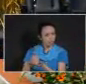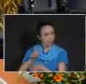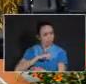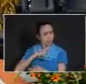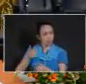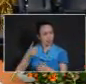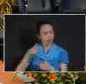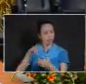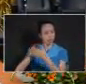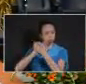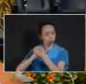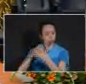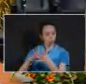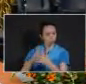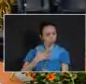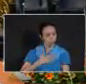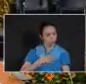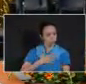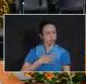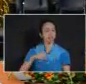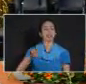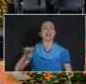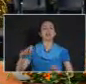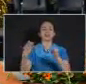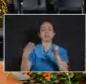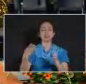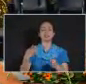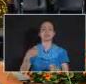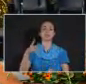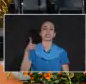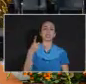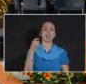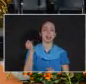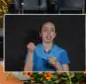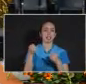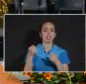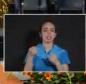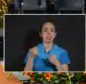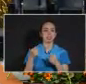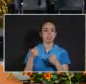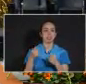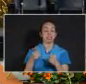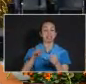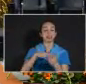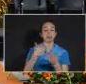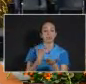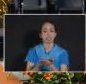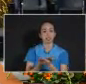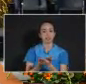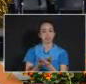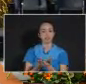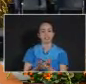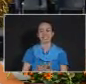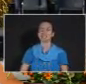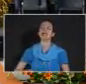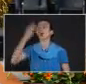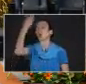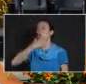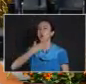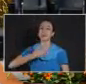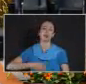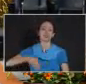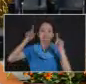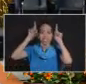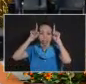pues. Entonces, ¿quién es el que hace tropezar? El diablo. Sí, echemos la culpa al diablo. Pero